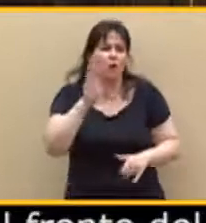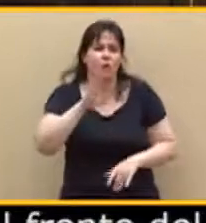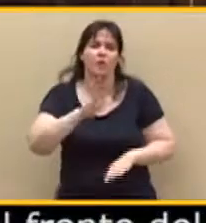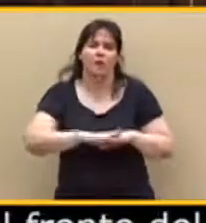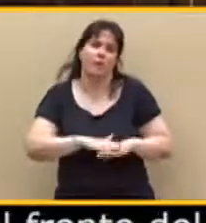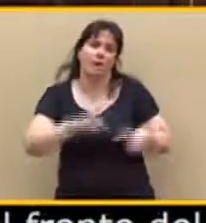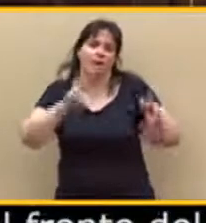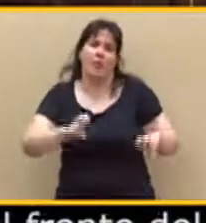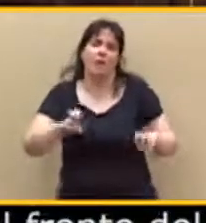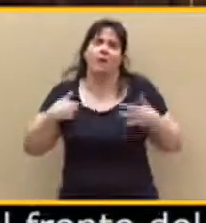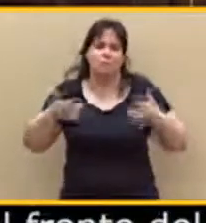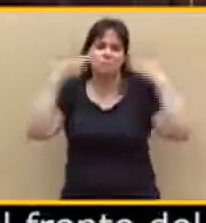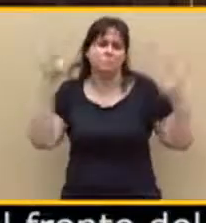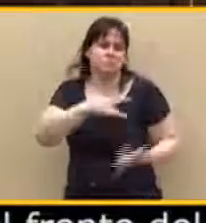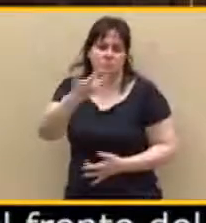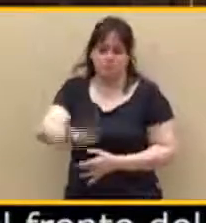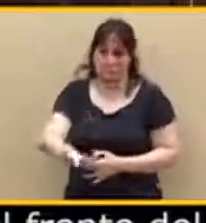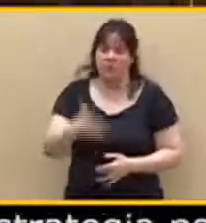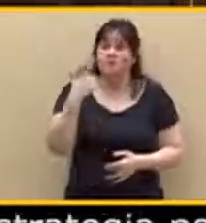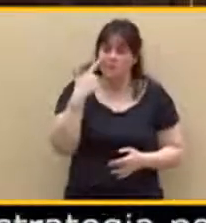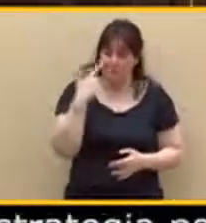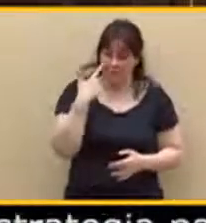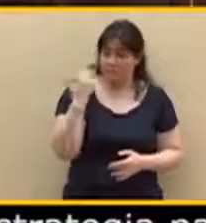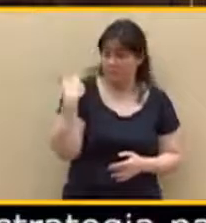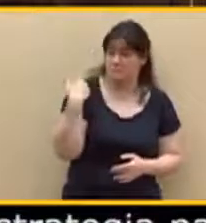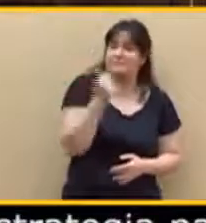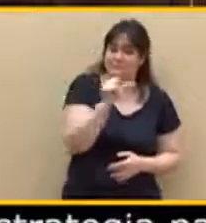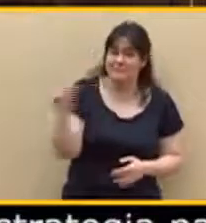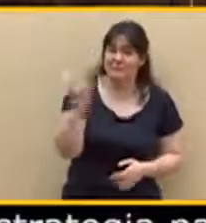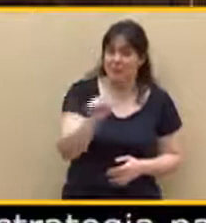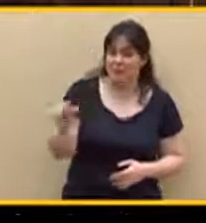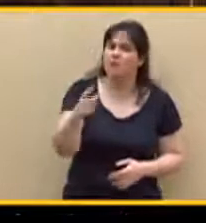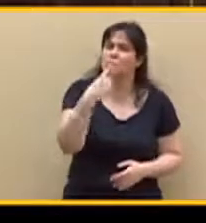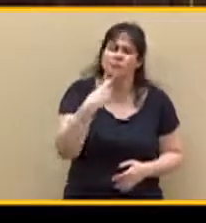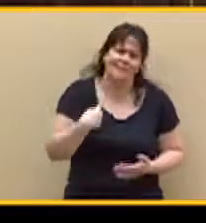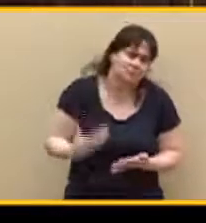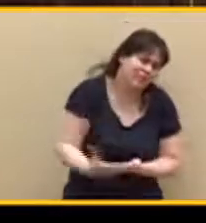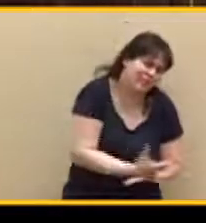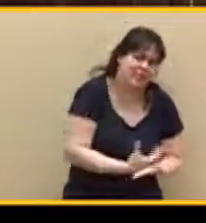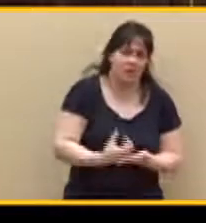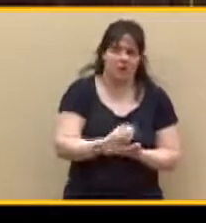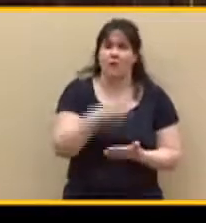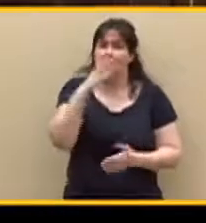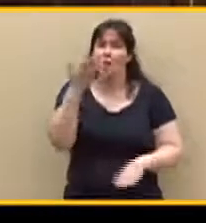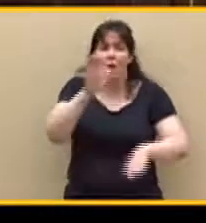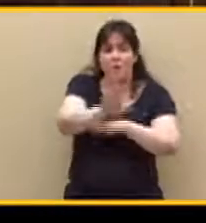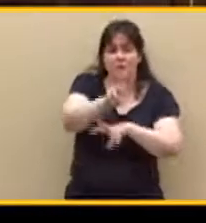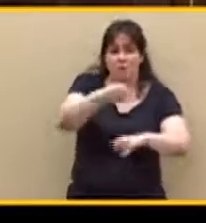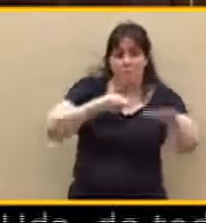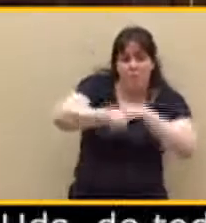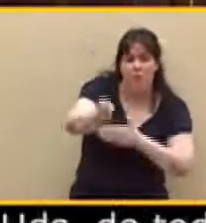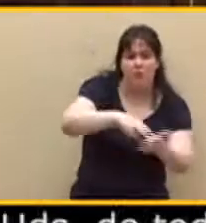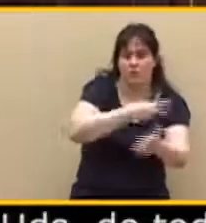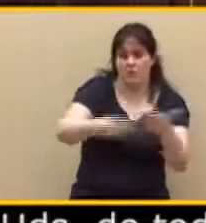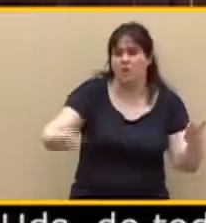miren, durante estas semanas nos han dicho ustedes de todo por presentar esta moción de censura. Dicen que esta